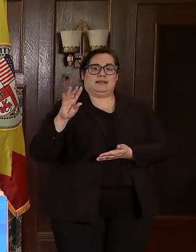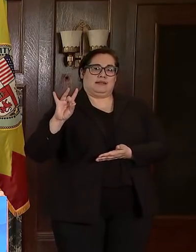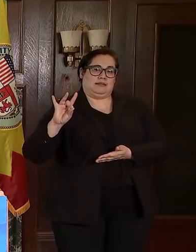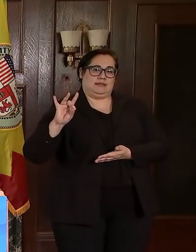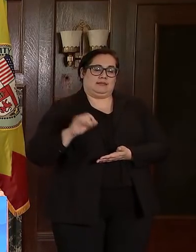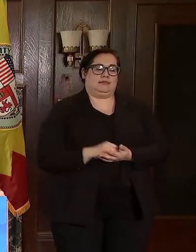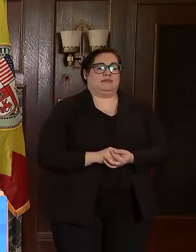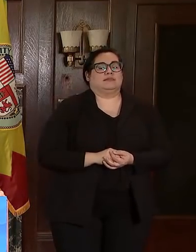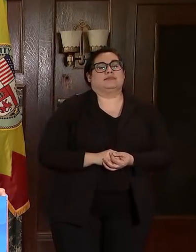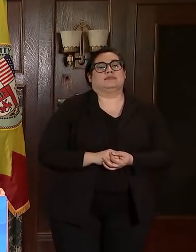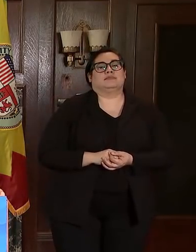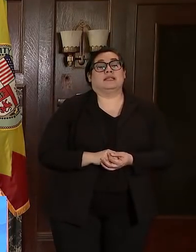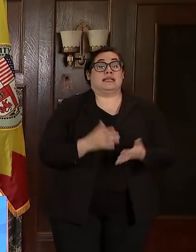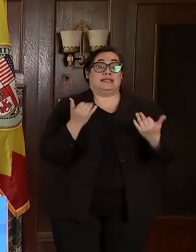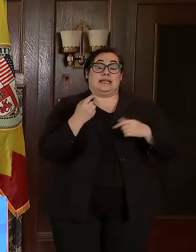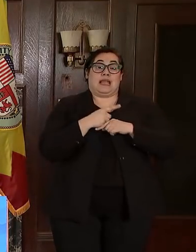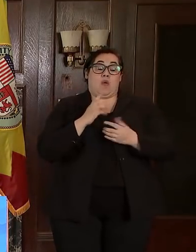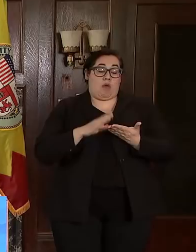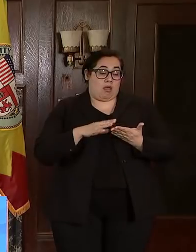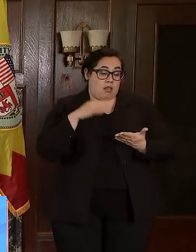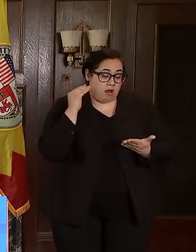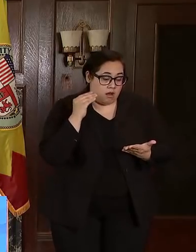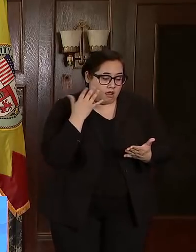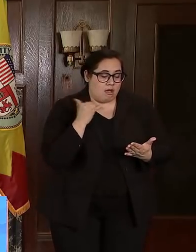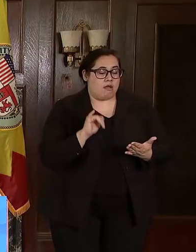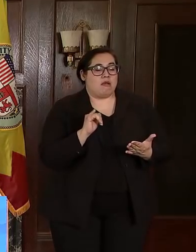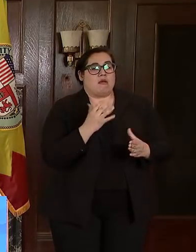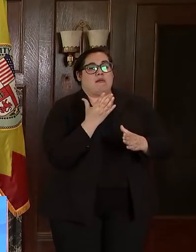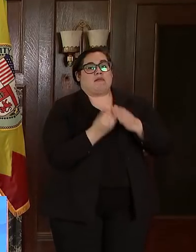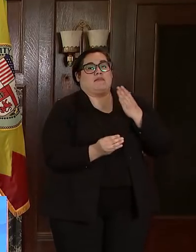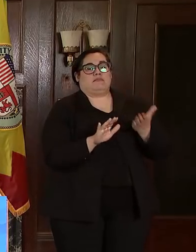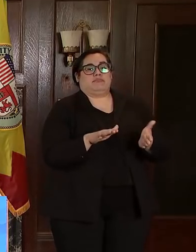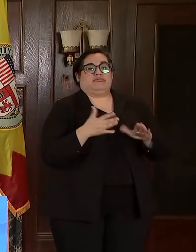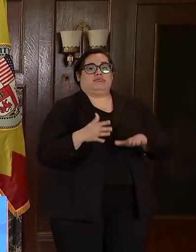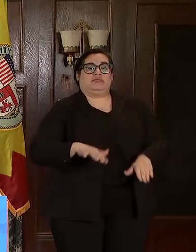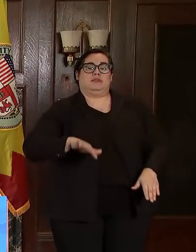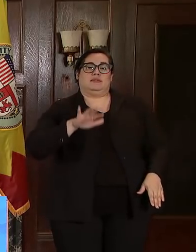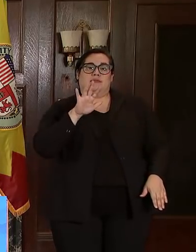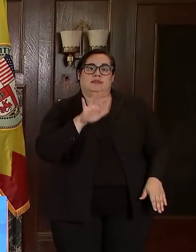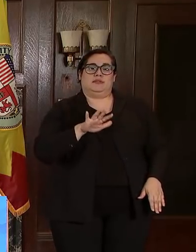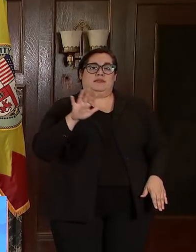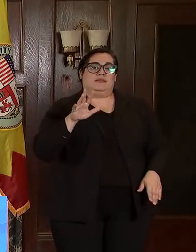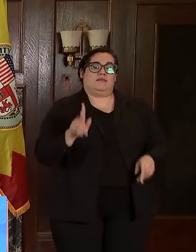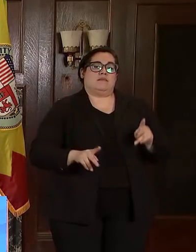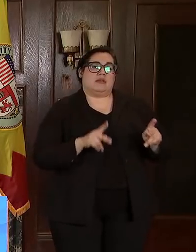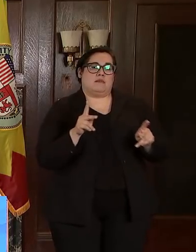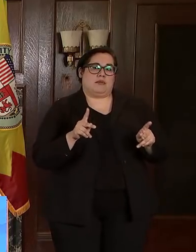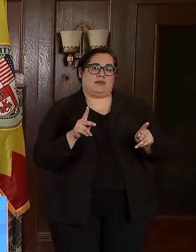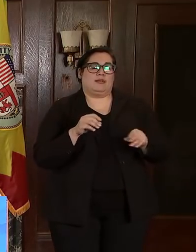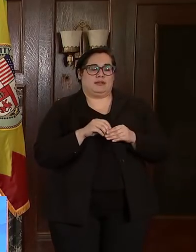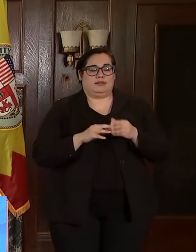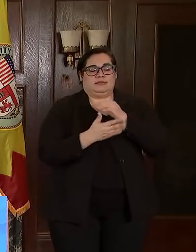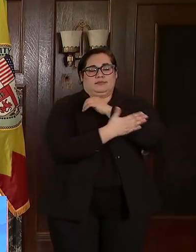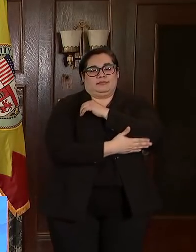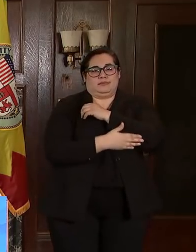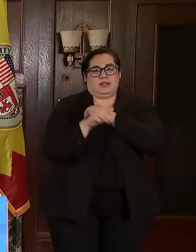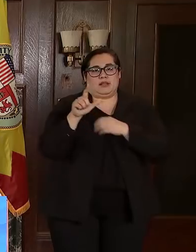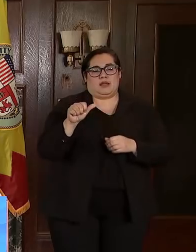13,468. Y hoy supimos de fallecimiento de 55 personas más en el